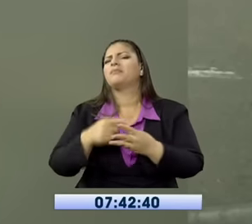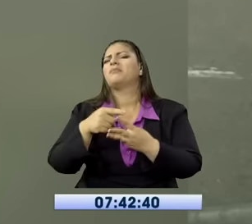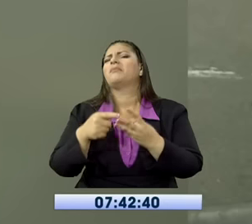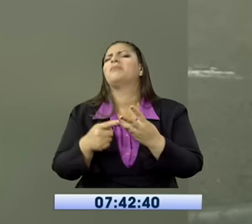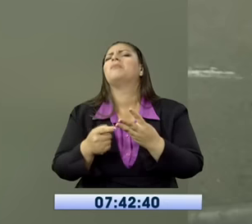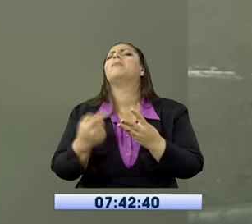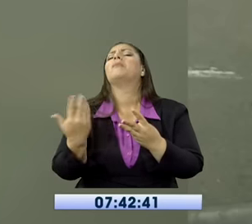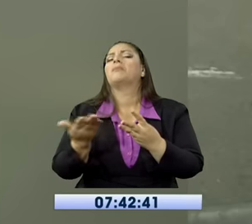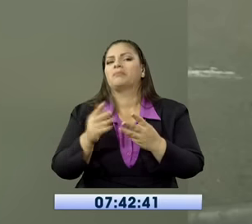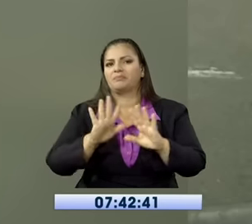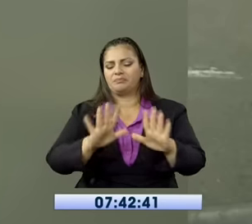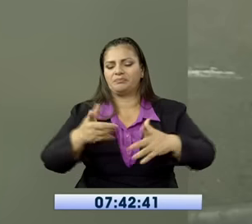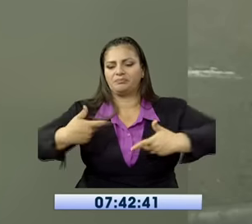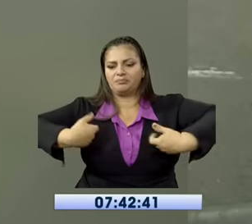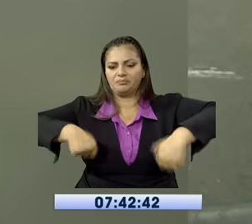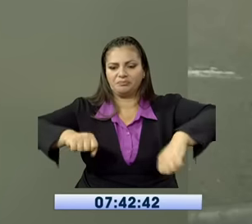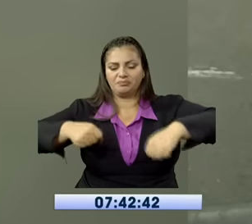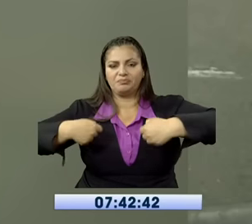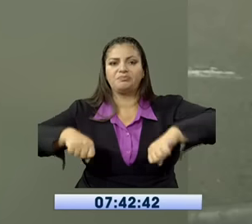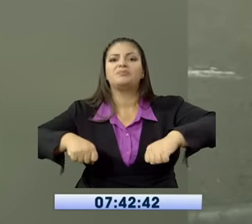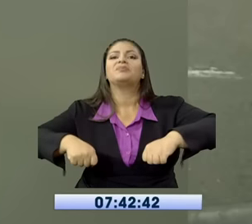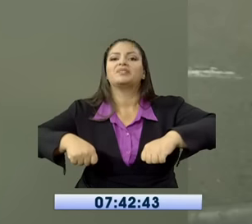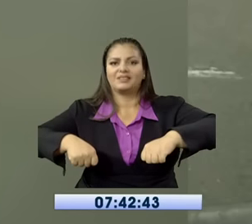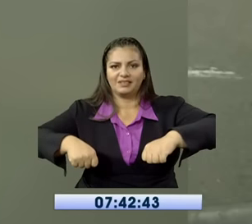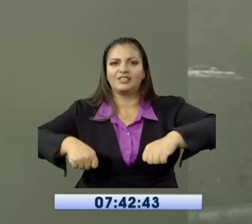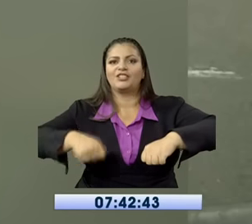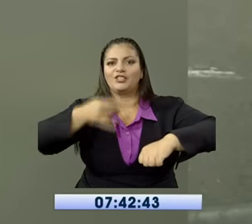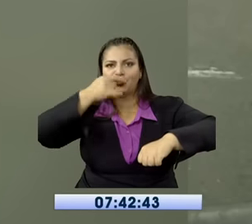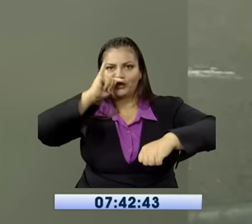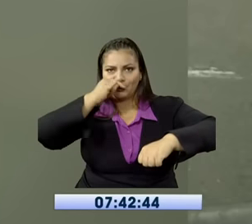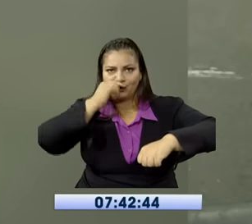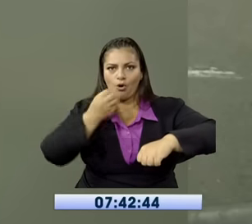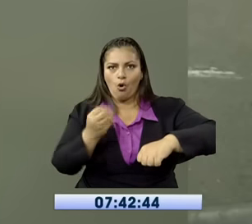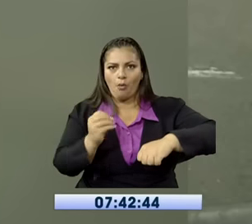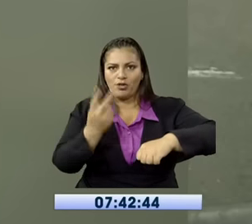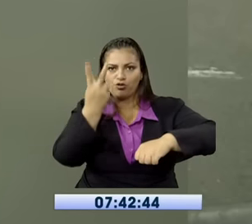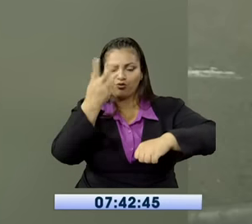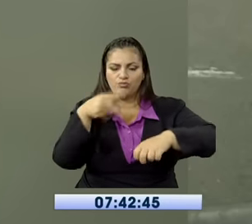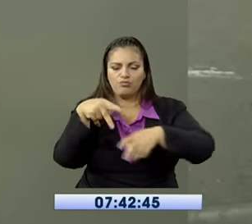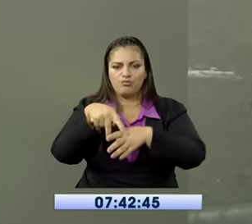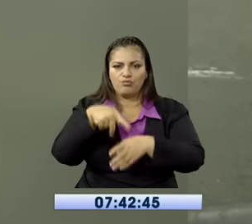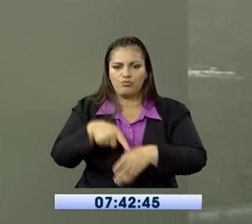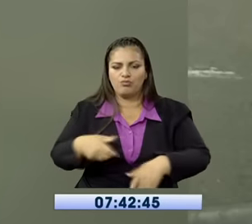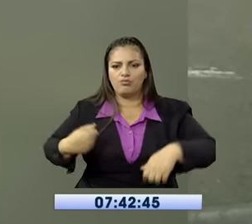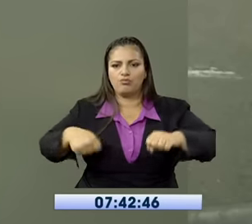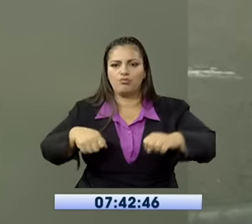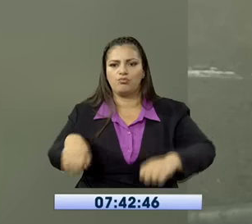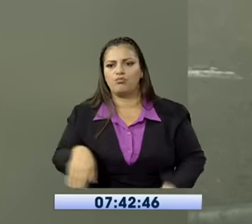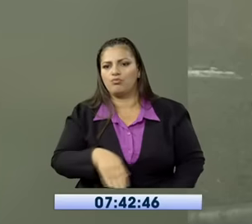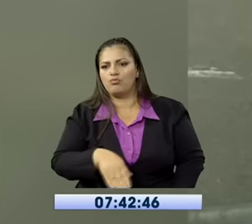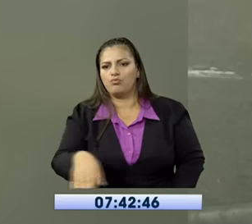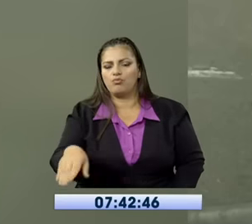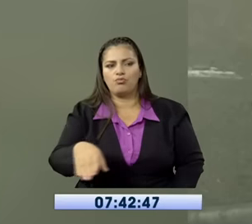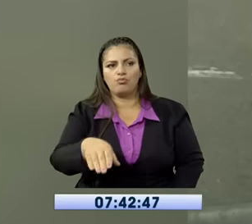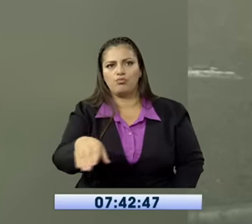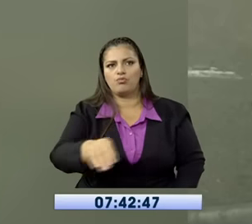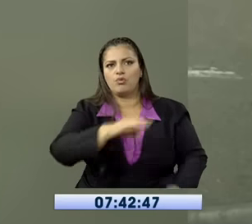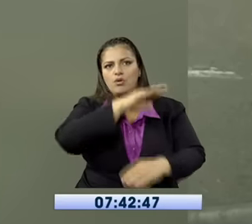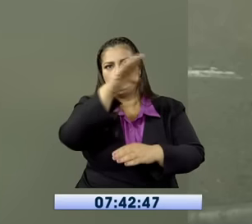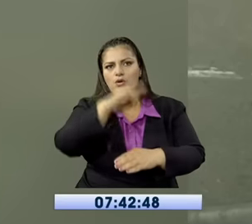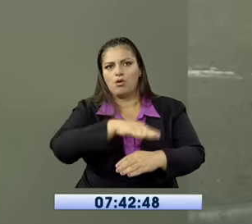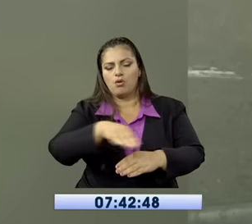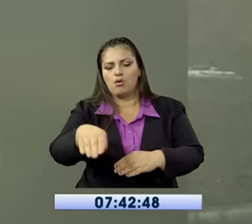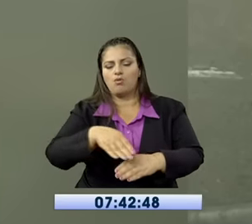camioneta la moto se incendia los dos salen volando también prendidos en llamas pero el niño queda aplastado por la moto y muere qué